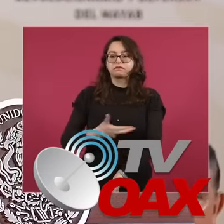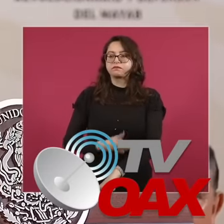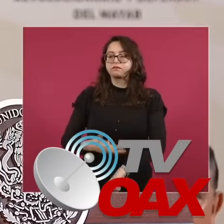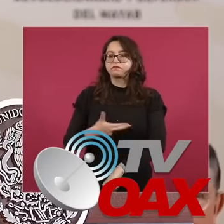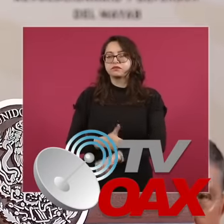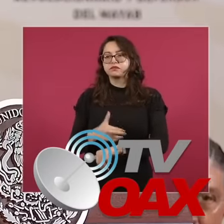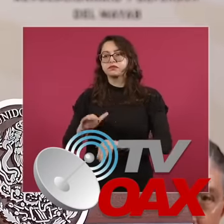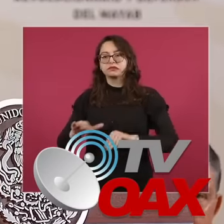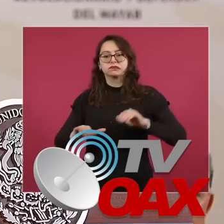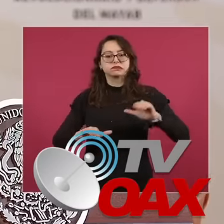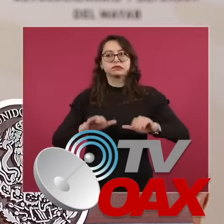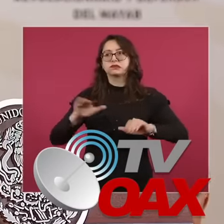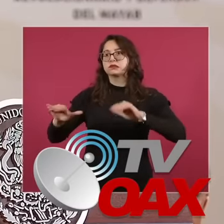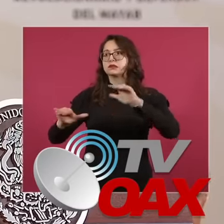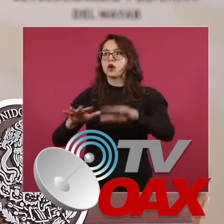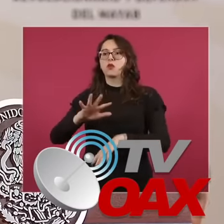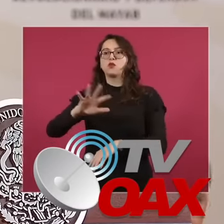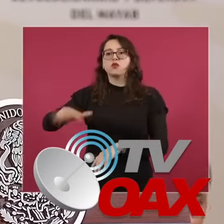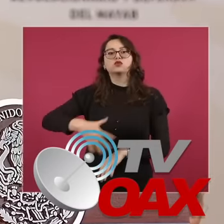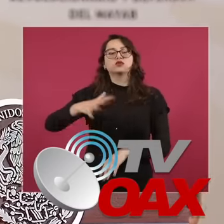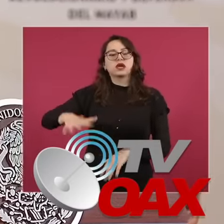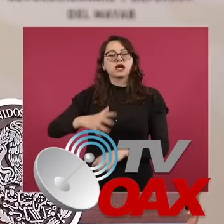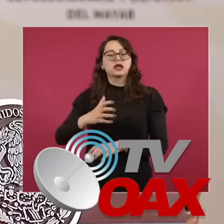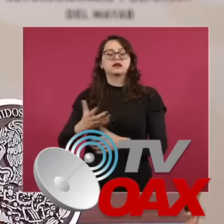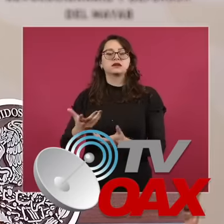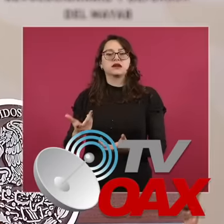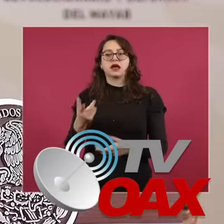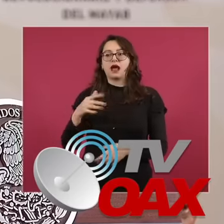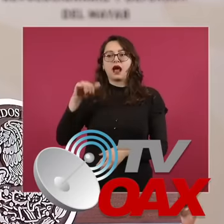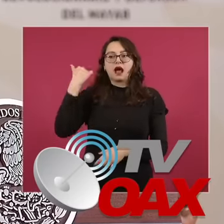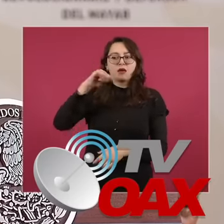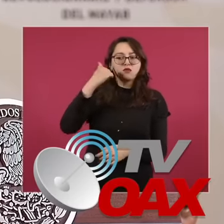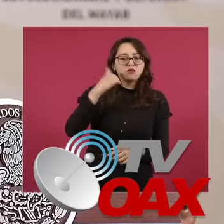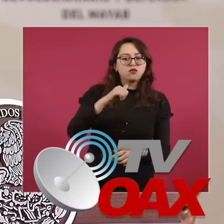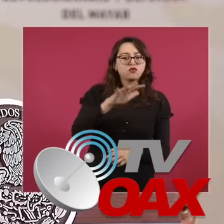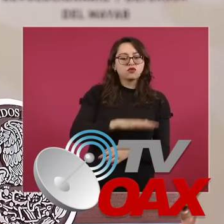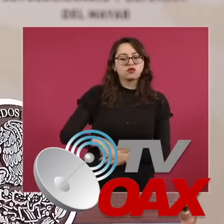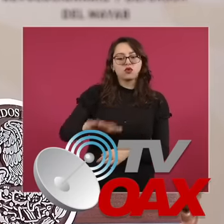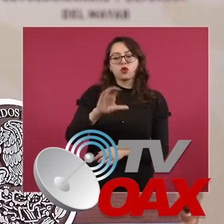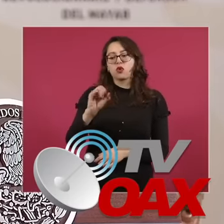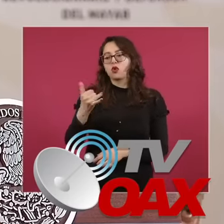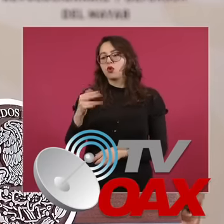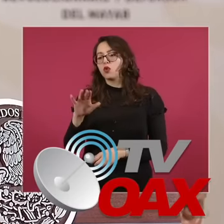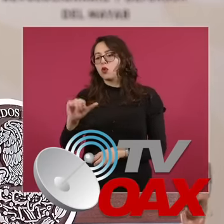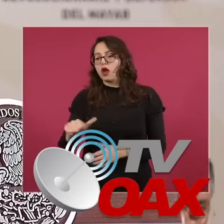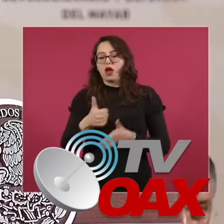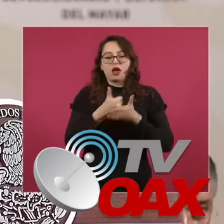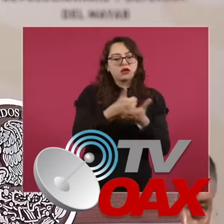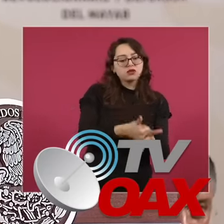seguir con el plan de reconstrucción en Acapulco, no olvidarnos.